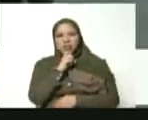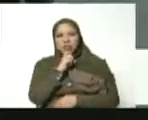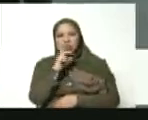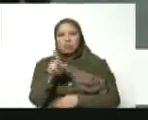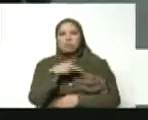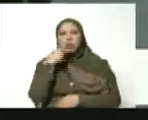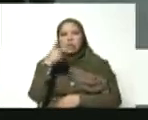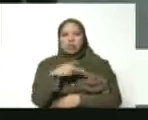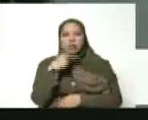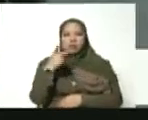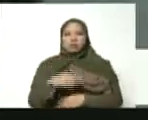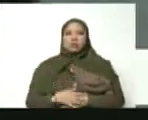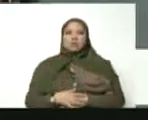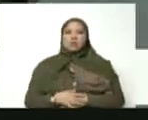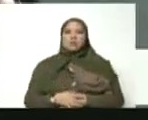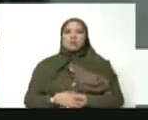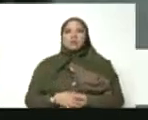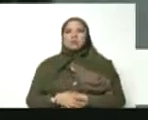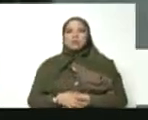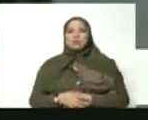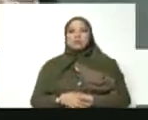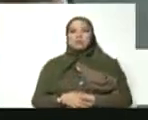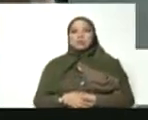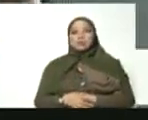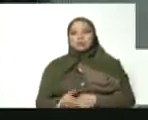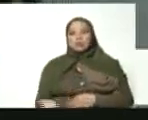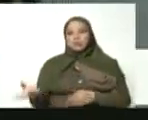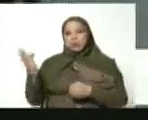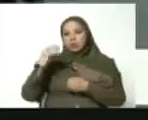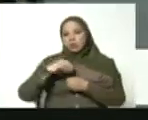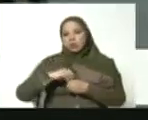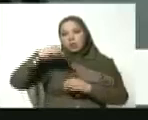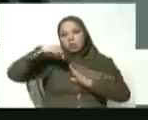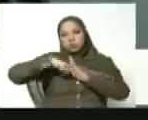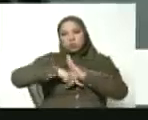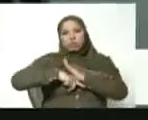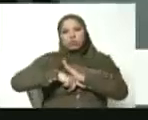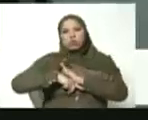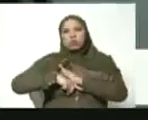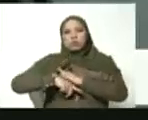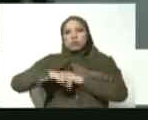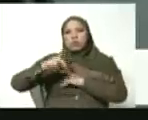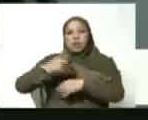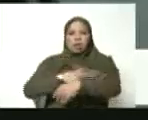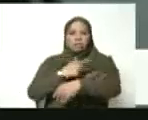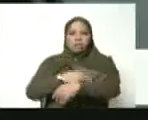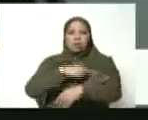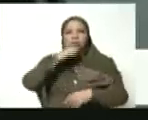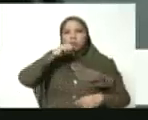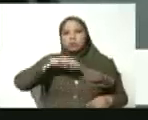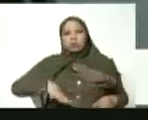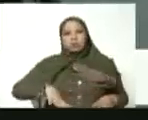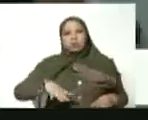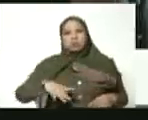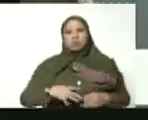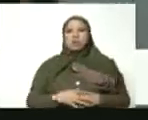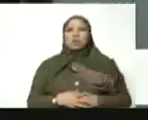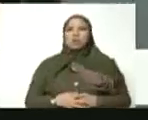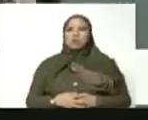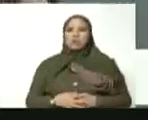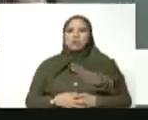política, pero no interior, no profunda, que es la hermandad histórica, la hermandad trascendental,